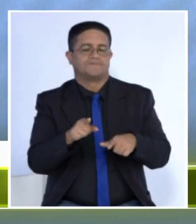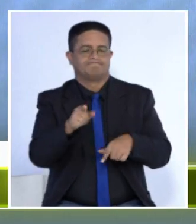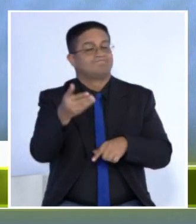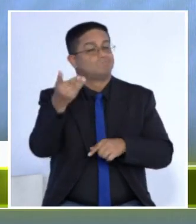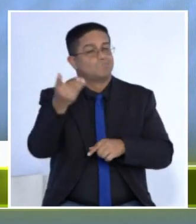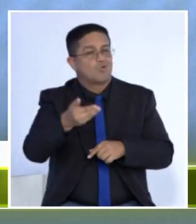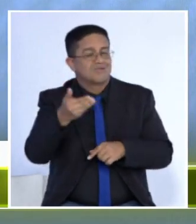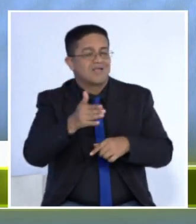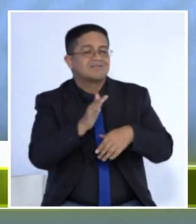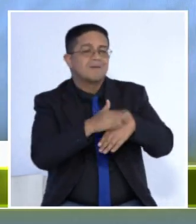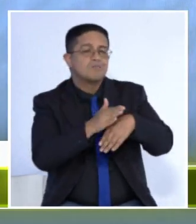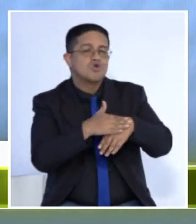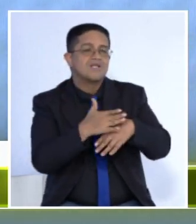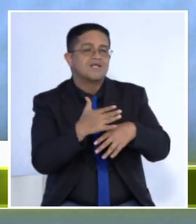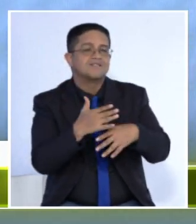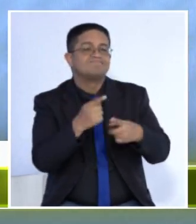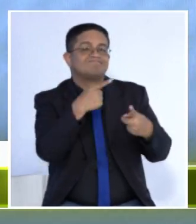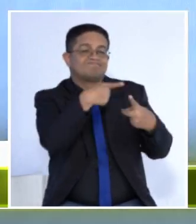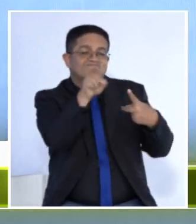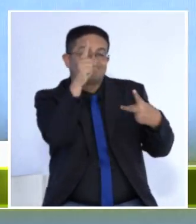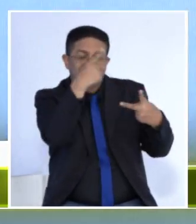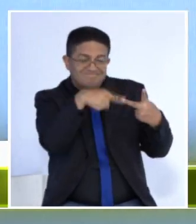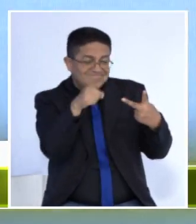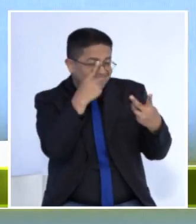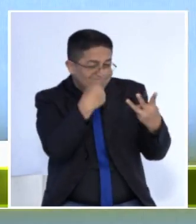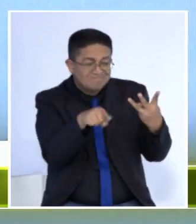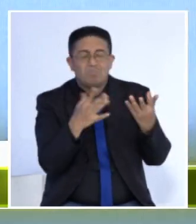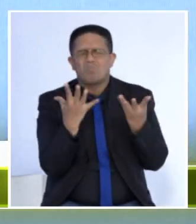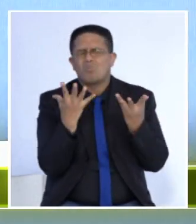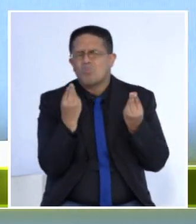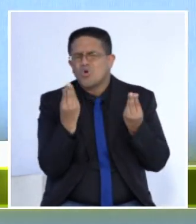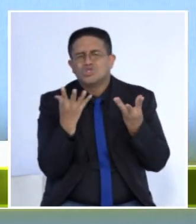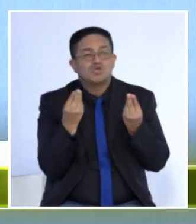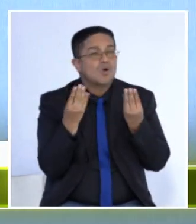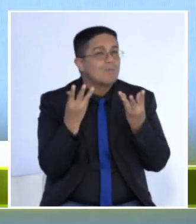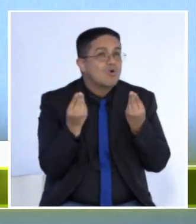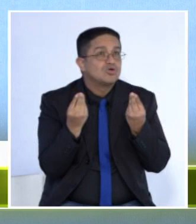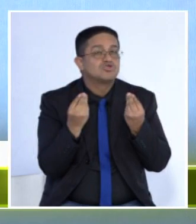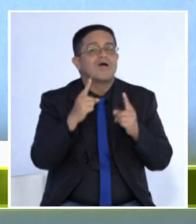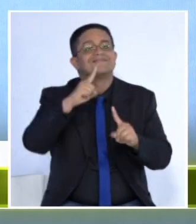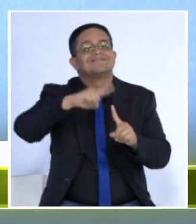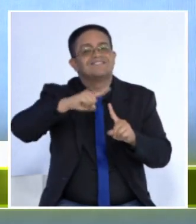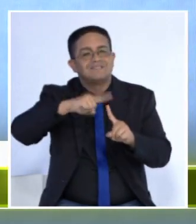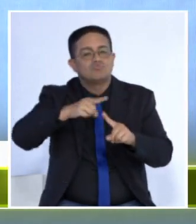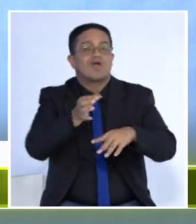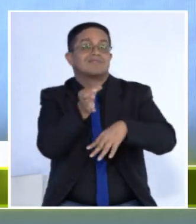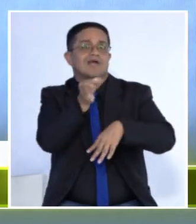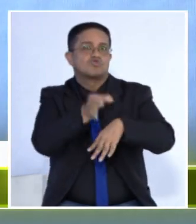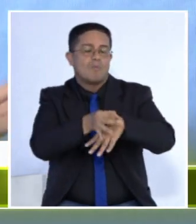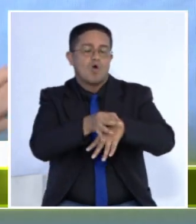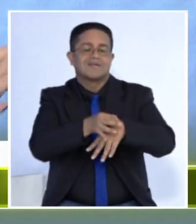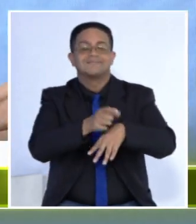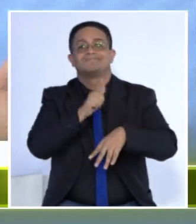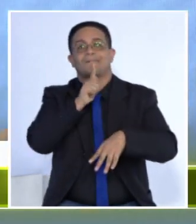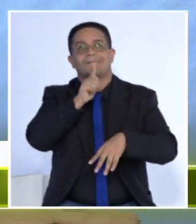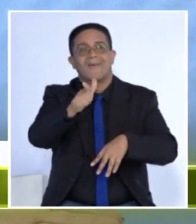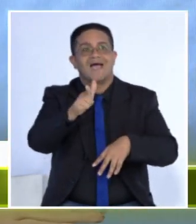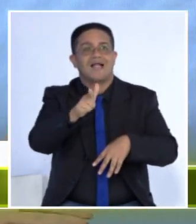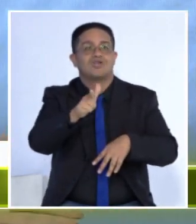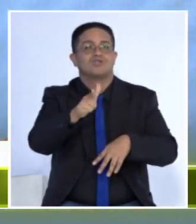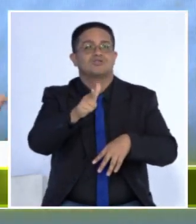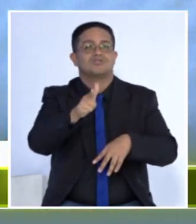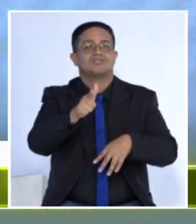importante porque son muchísimos, pero muchísimos tipos de tumores cerebrales malignos. Estamos hablando de la parte